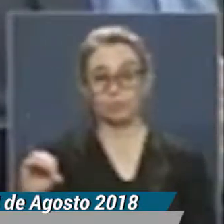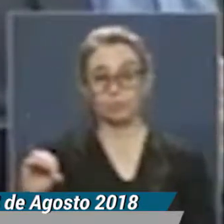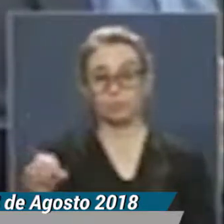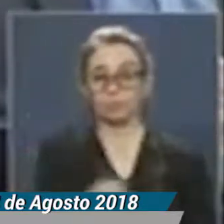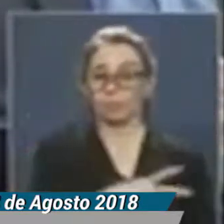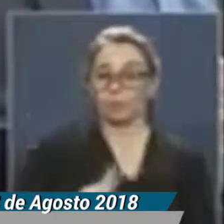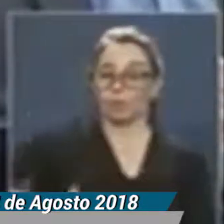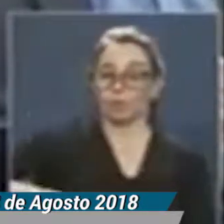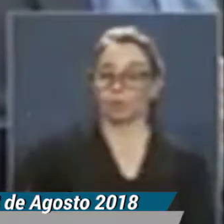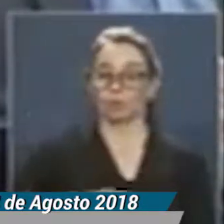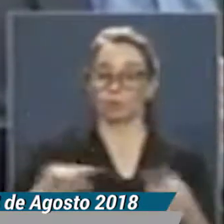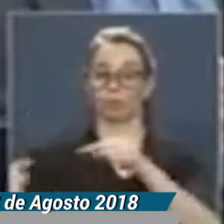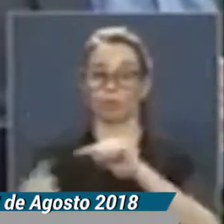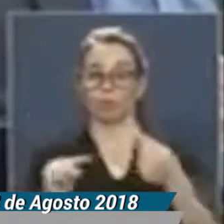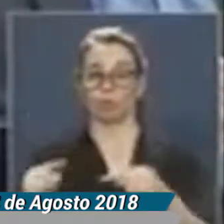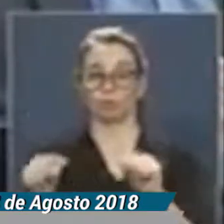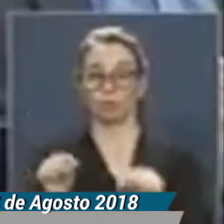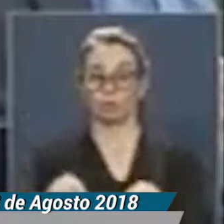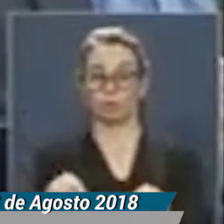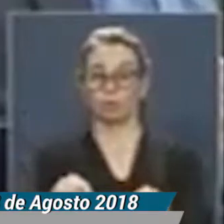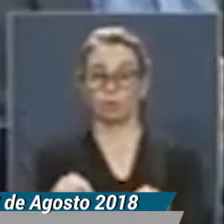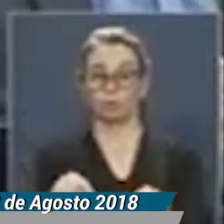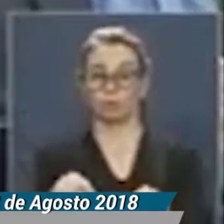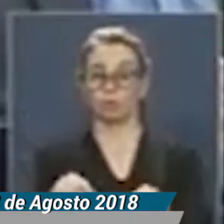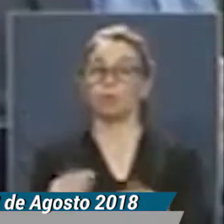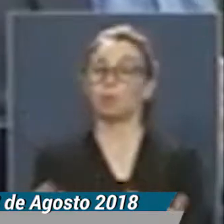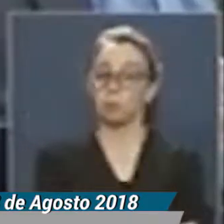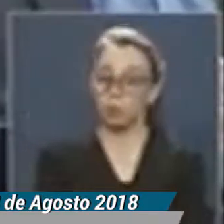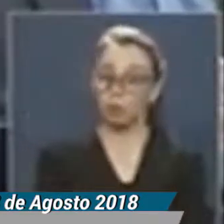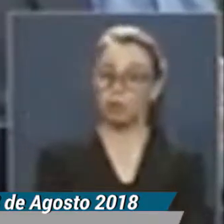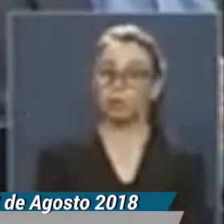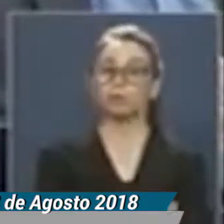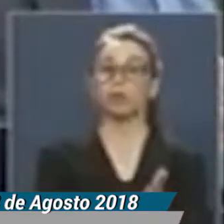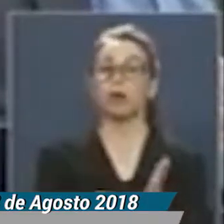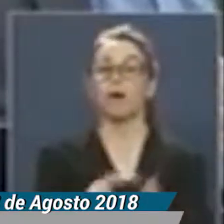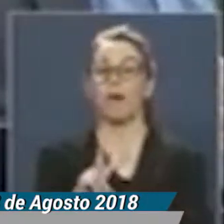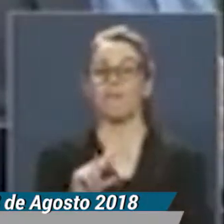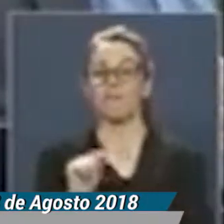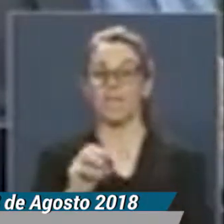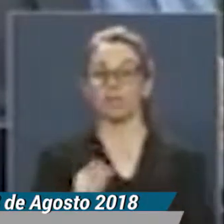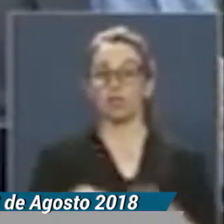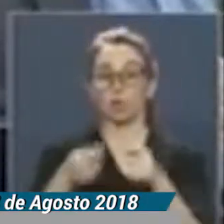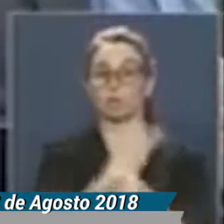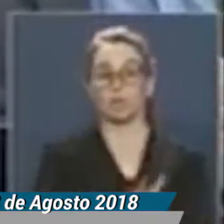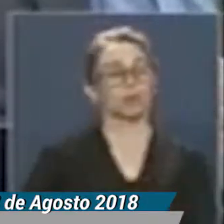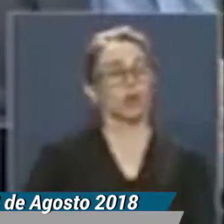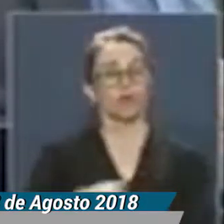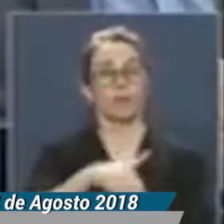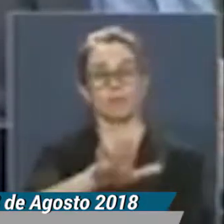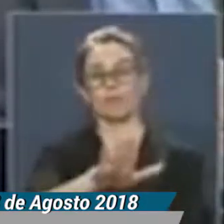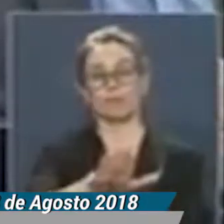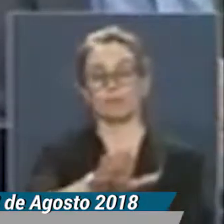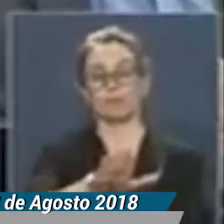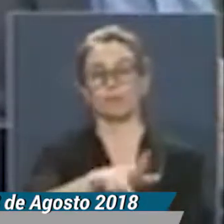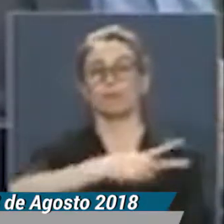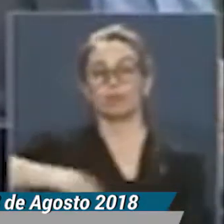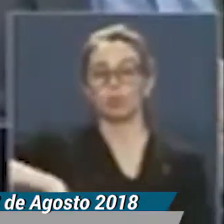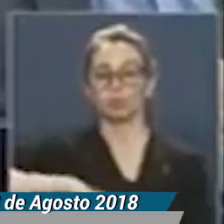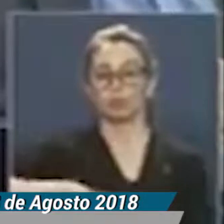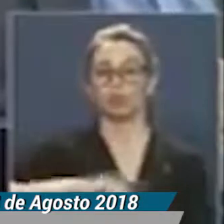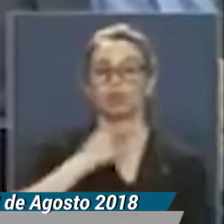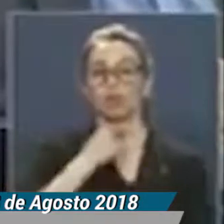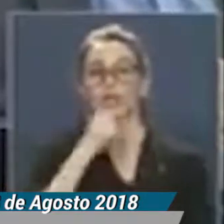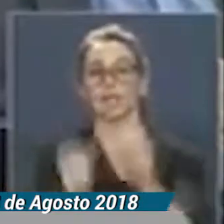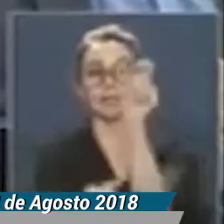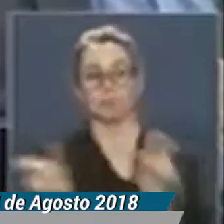lo que nosotros estamos discutiendo hoy día, y por eso es que vamos a rechazar el veto, es que, en definitiva, queremos que